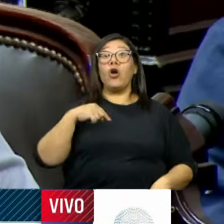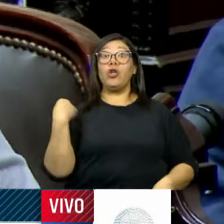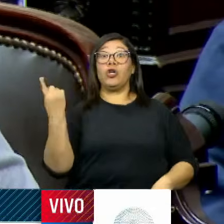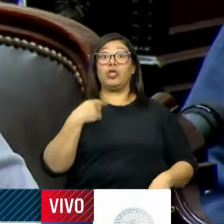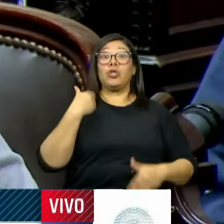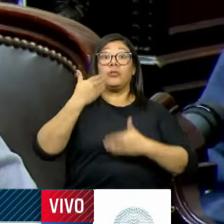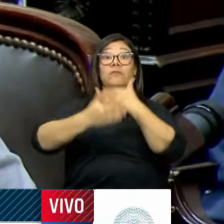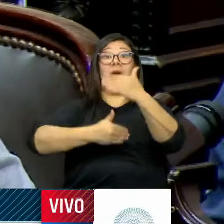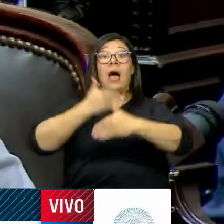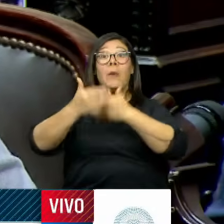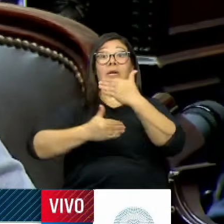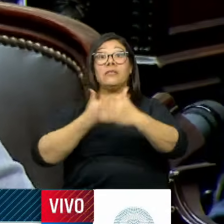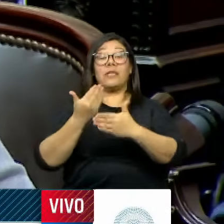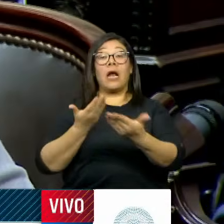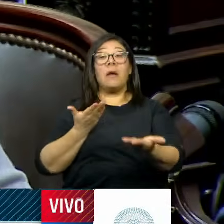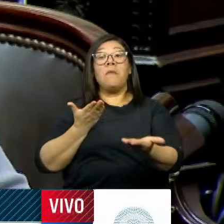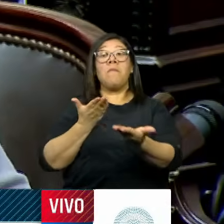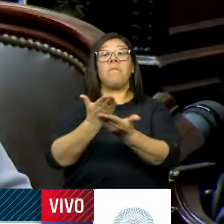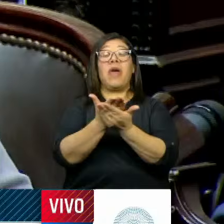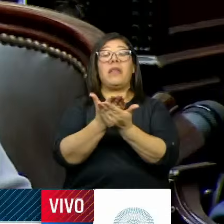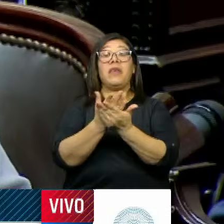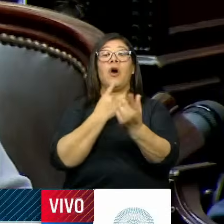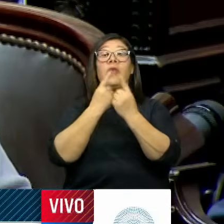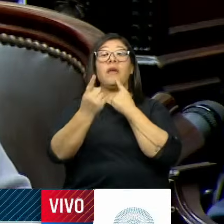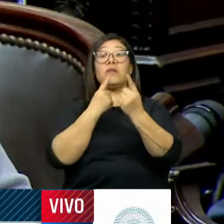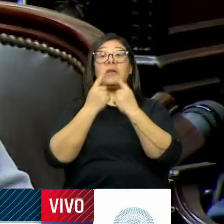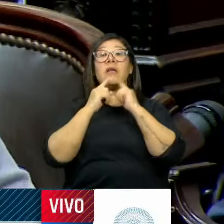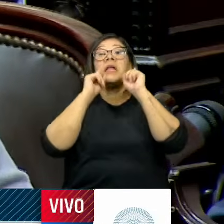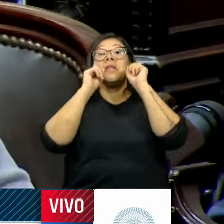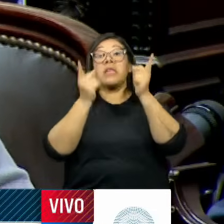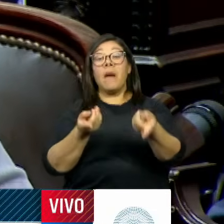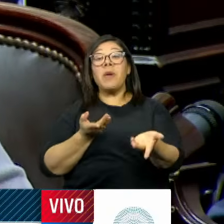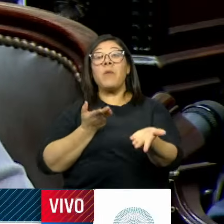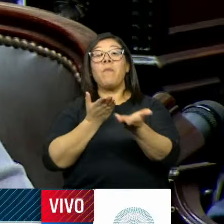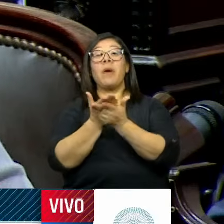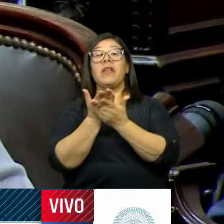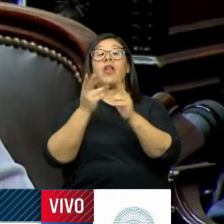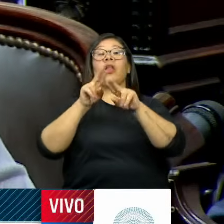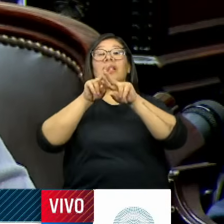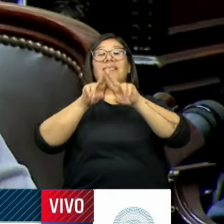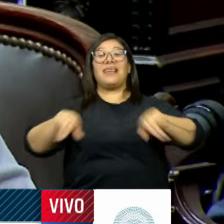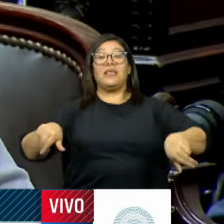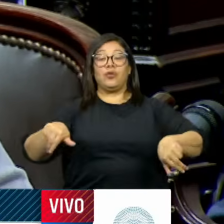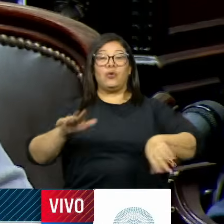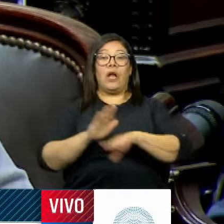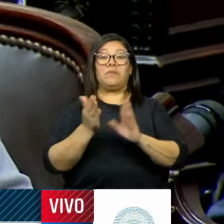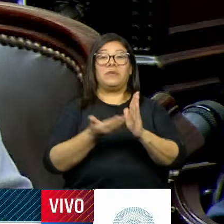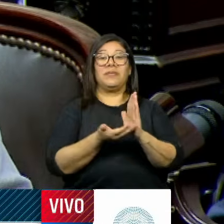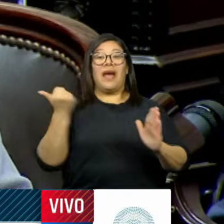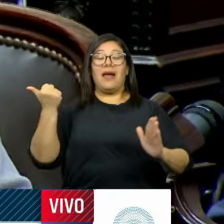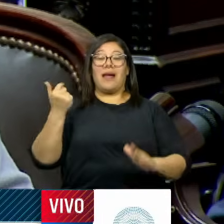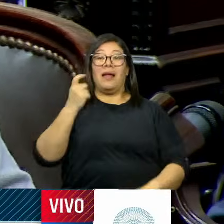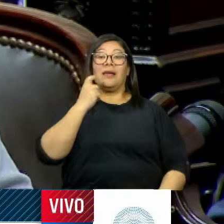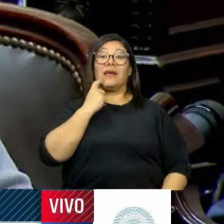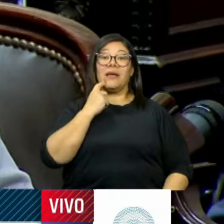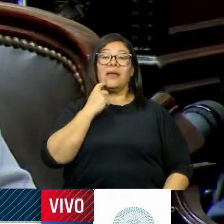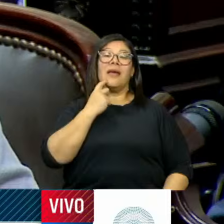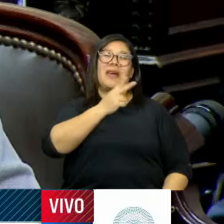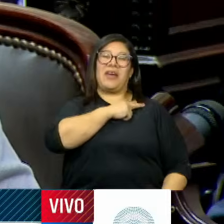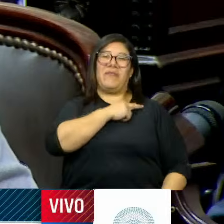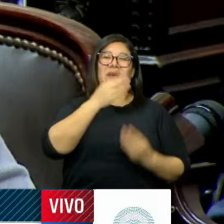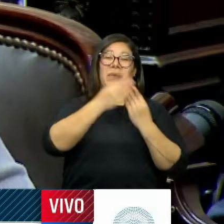avanzar con el pedido de interpelación y la moción de censura hacia el jefe de gabinete. Quizá tenga que esperar algunos